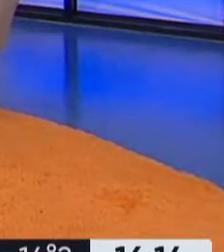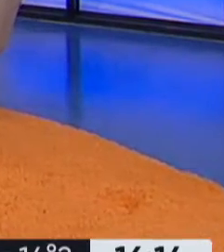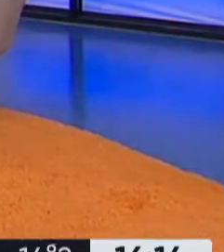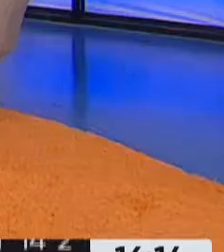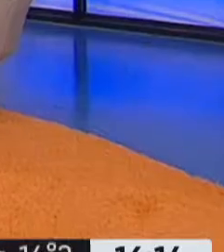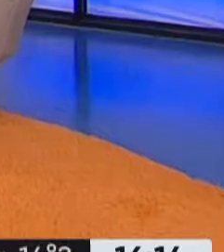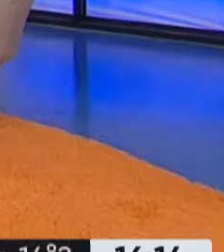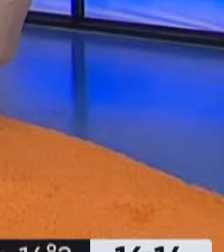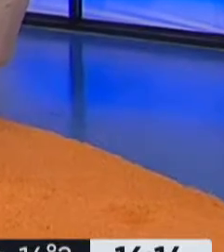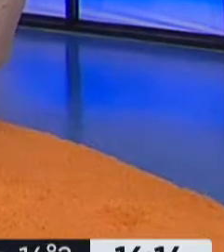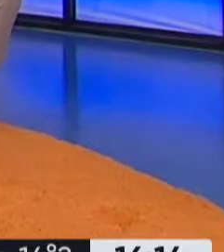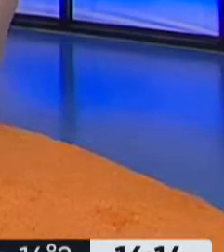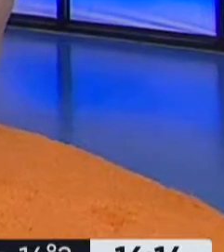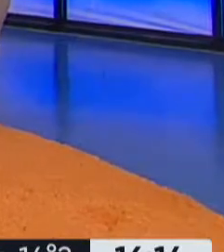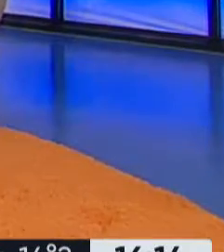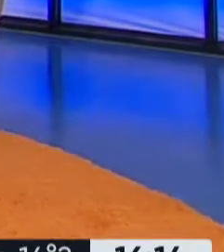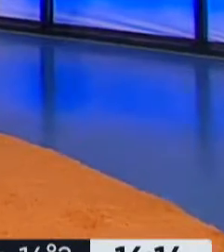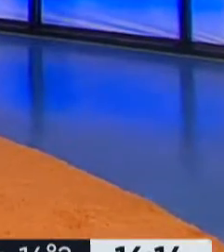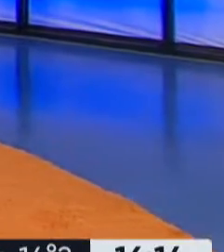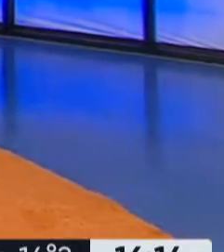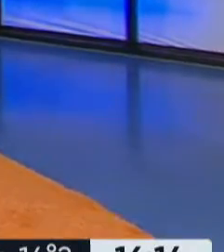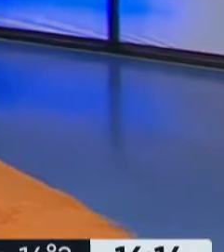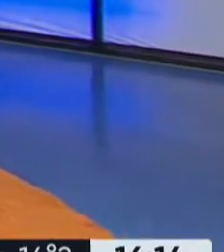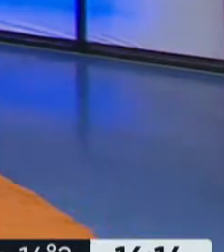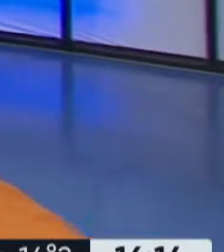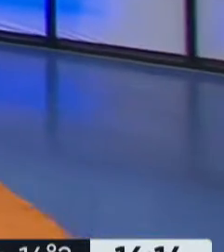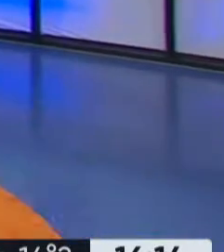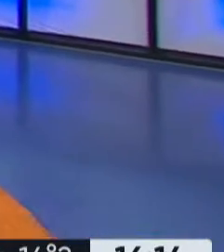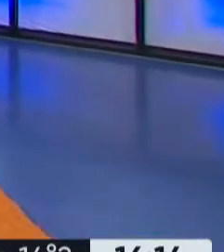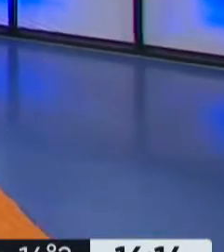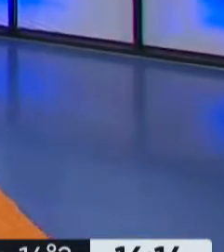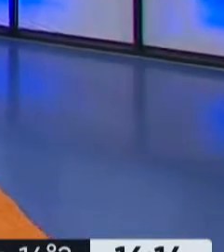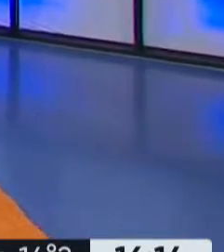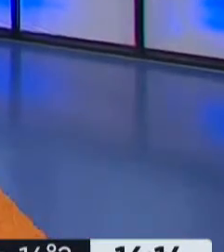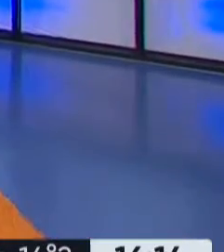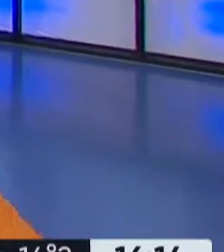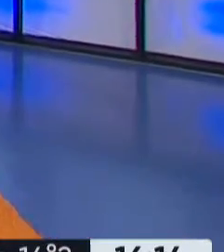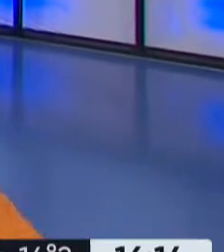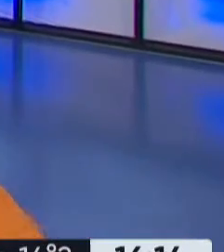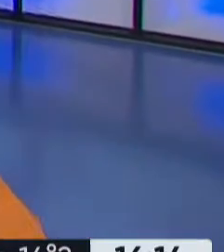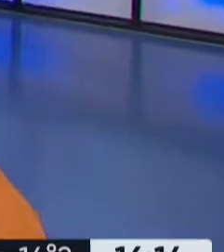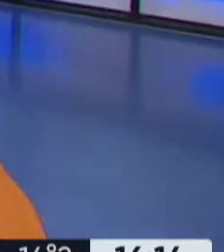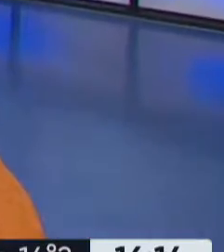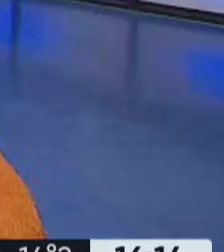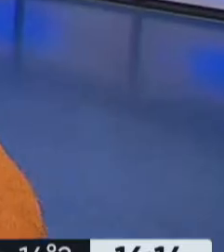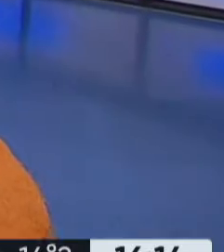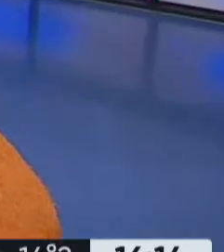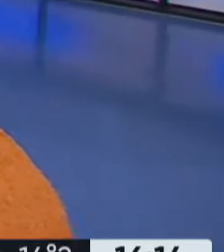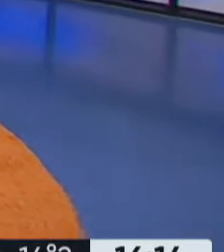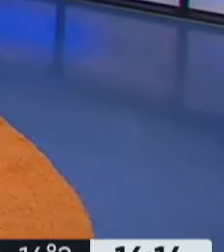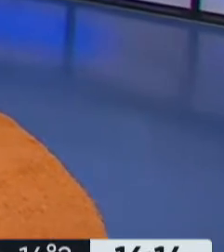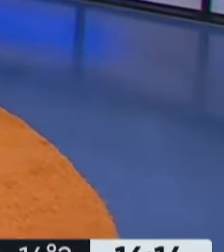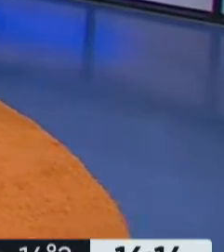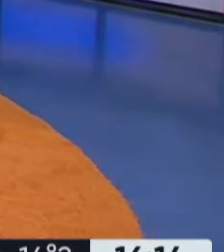no es ideal es para quedarse sentado mucho tiempo. Hay que pararse y aprovechamos en esta caminata para contar acerca de nuestra